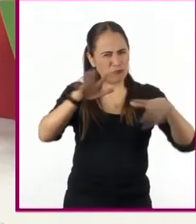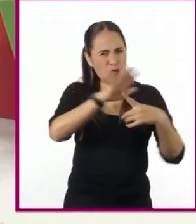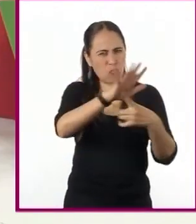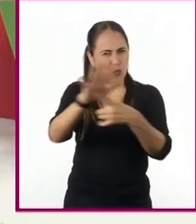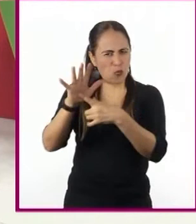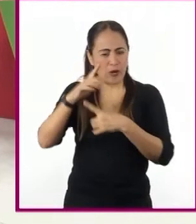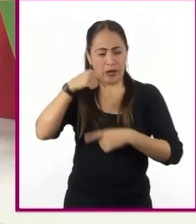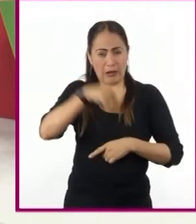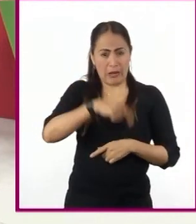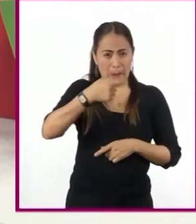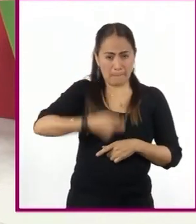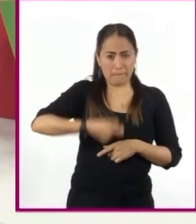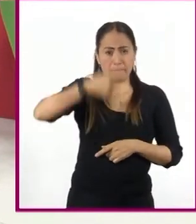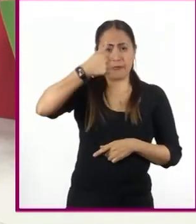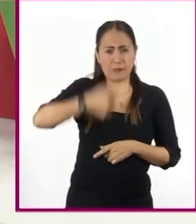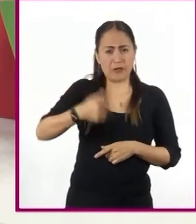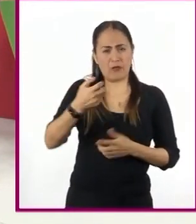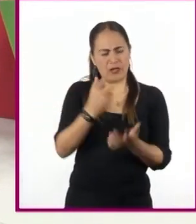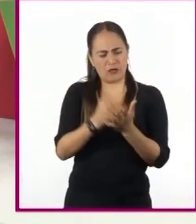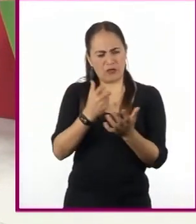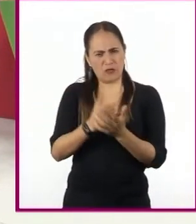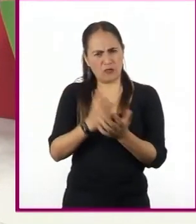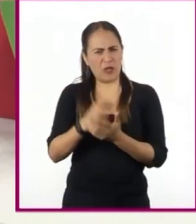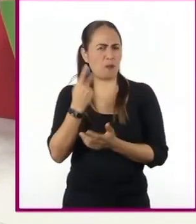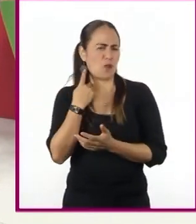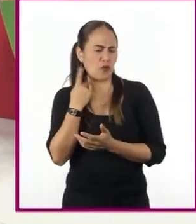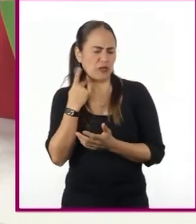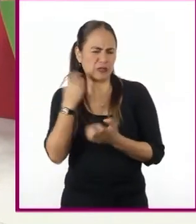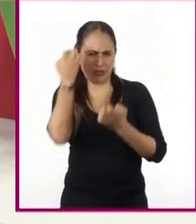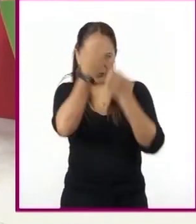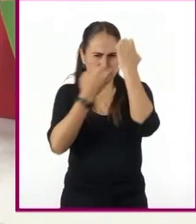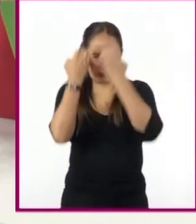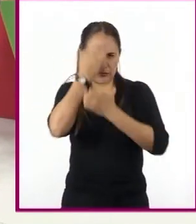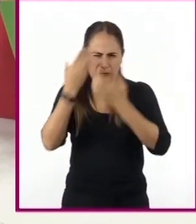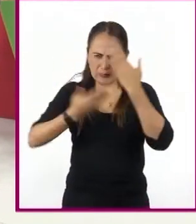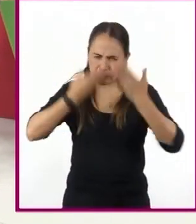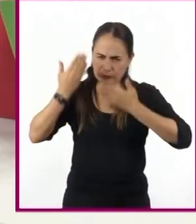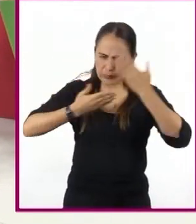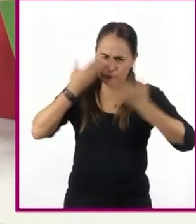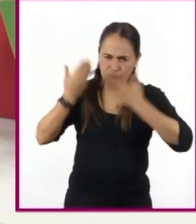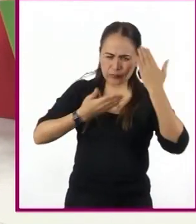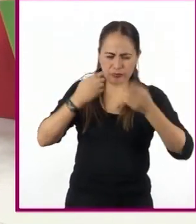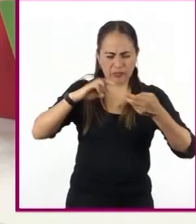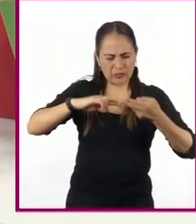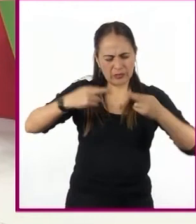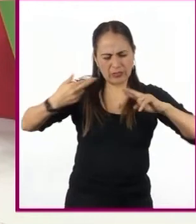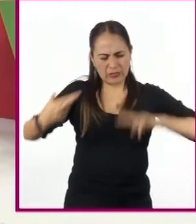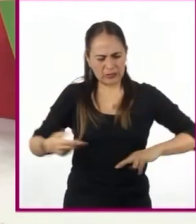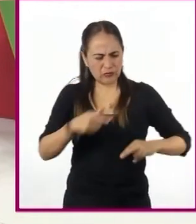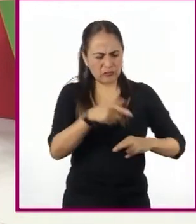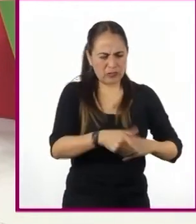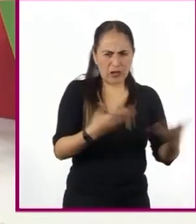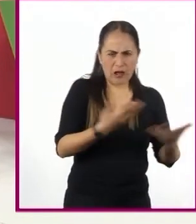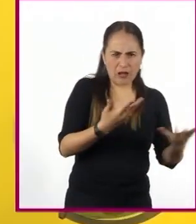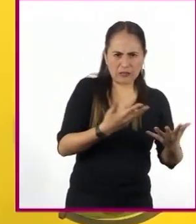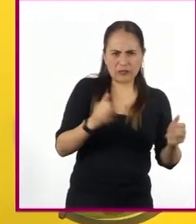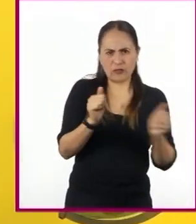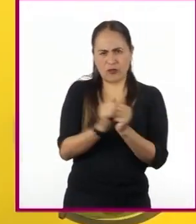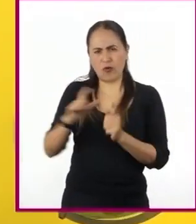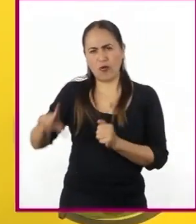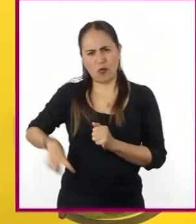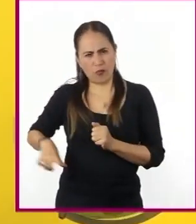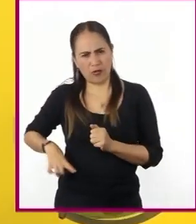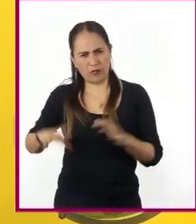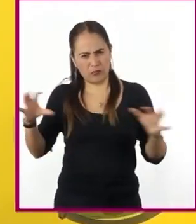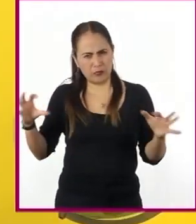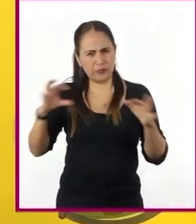primero en estudiar sistemáticamente la economía política, es decir, los nexos que existen entre los sectores productivos y el gobierno. Vamos